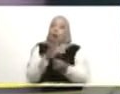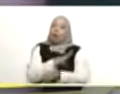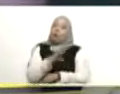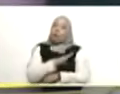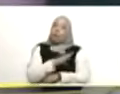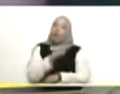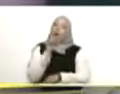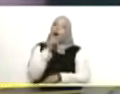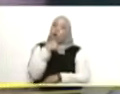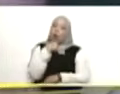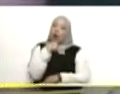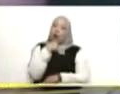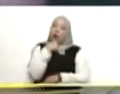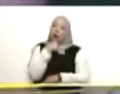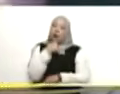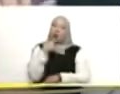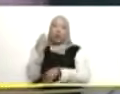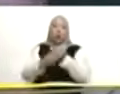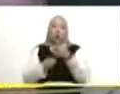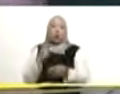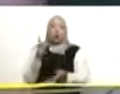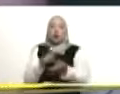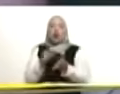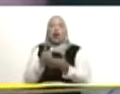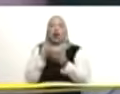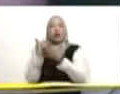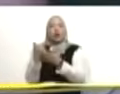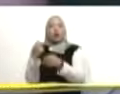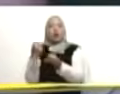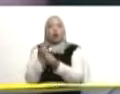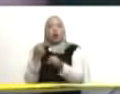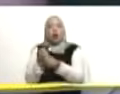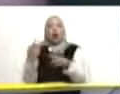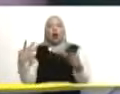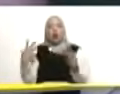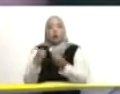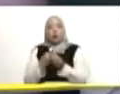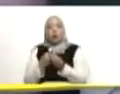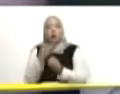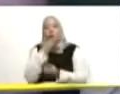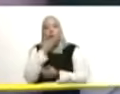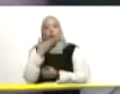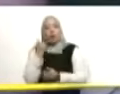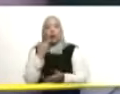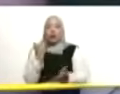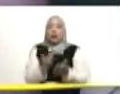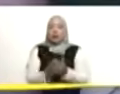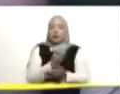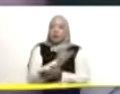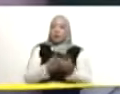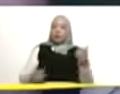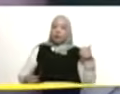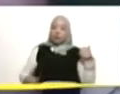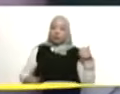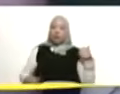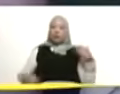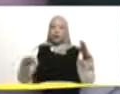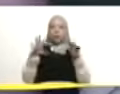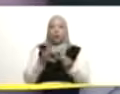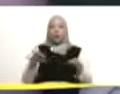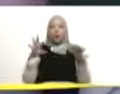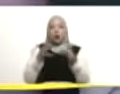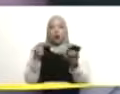abuelos y abuelas y nos incentive eso, ayudarlos, acompañarlos, muchas veces quizás, presidente, a conversar con ellos